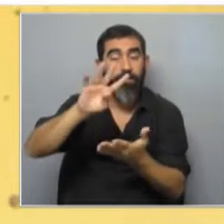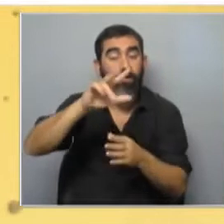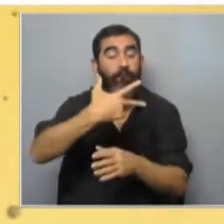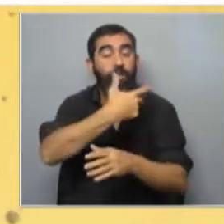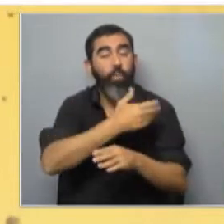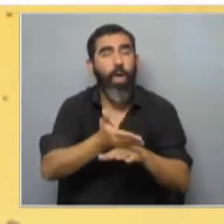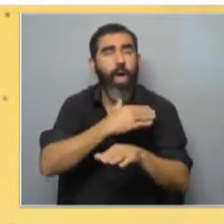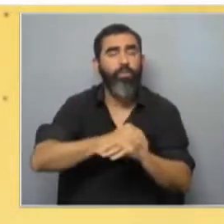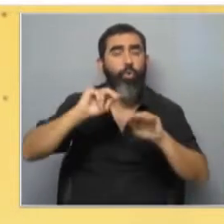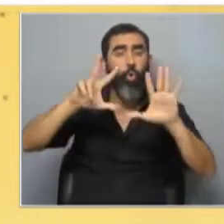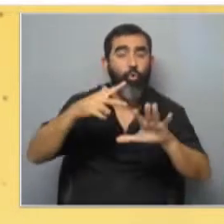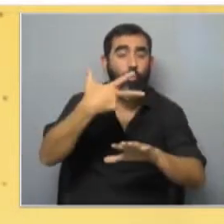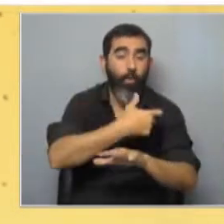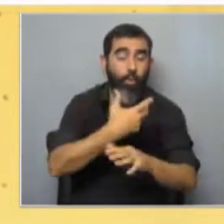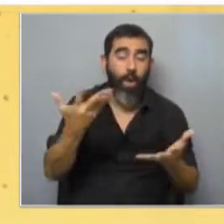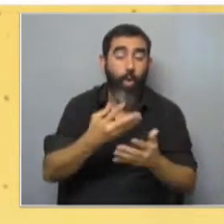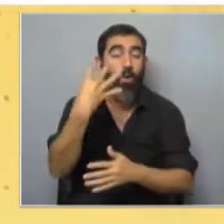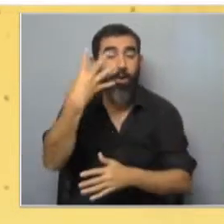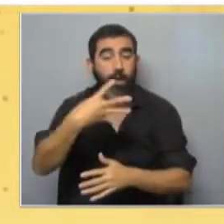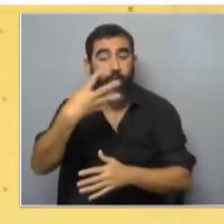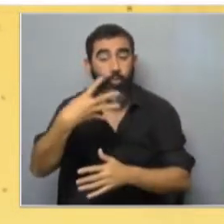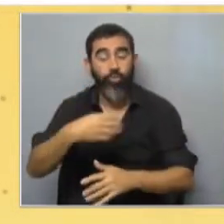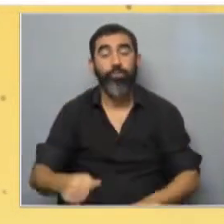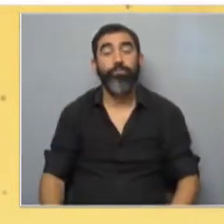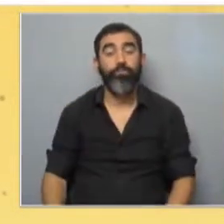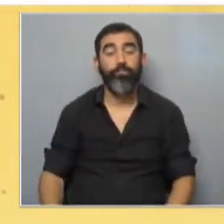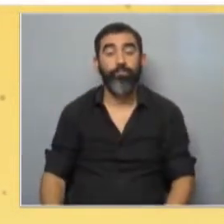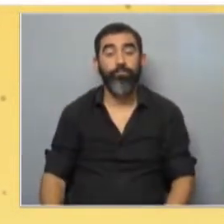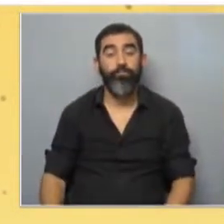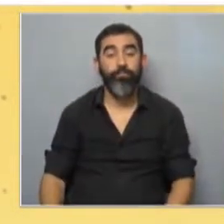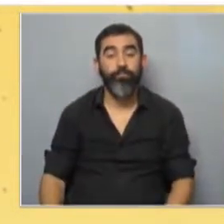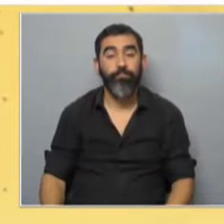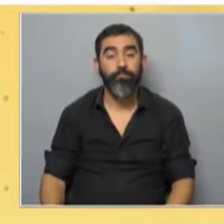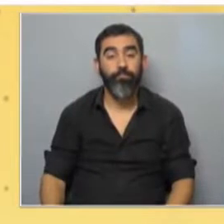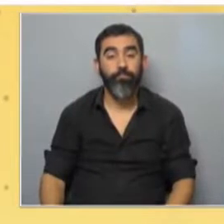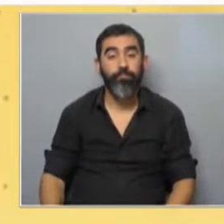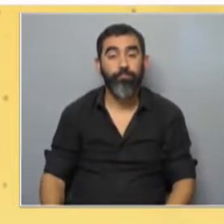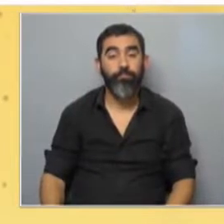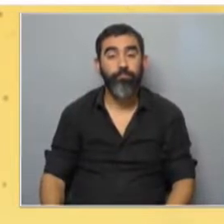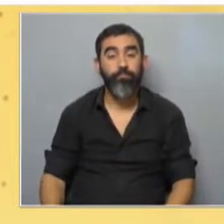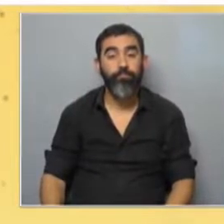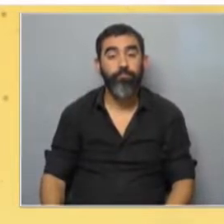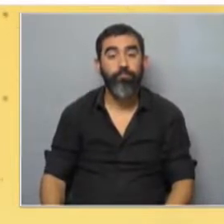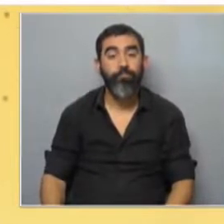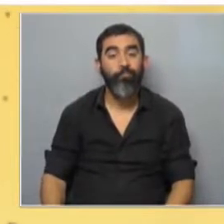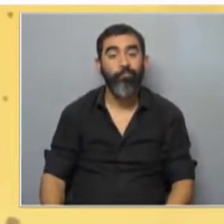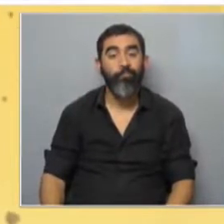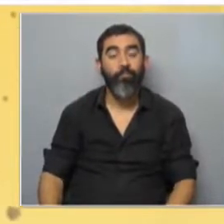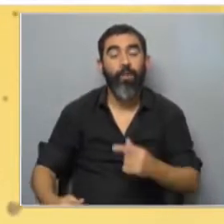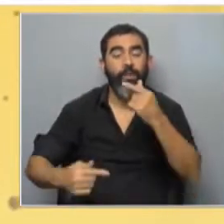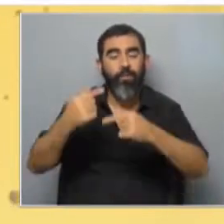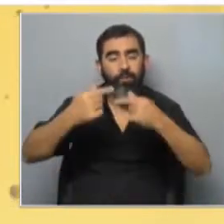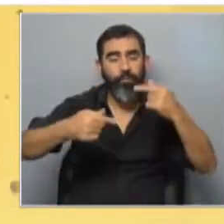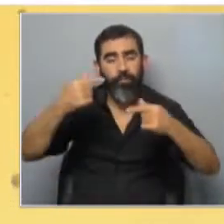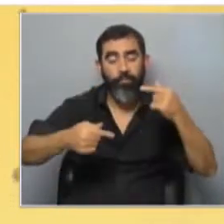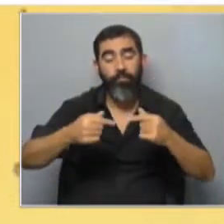8 vacunas, ahora tiene 14, como explicaba el doctor Pelufo, pero justamente, ¿de qué habla esto? De una variabilidad,